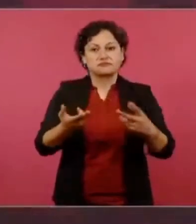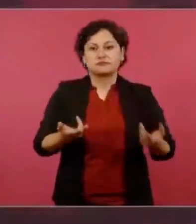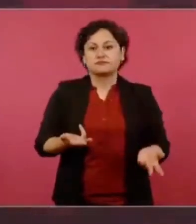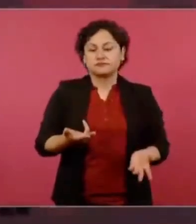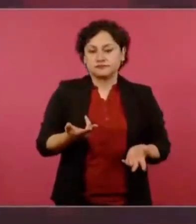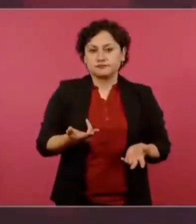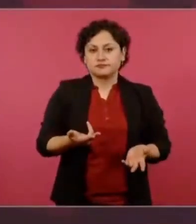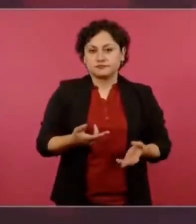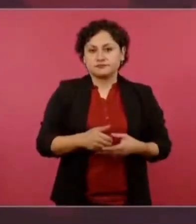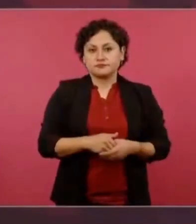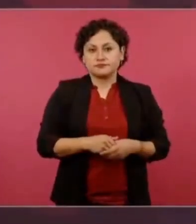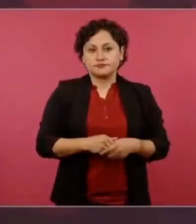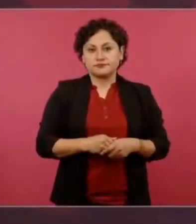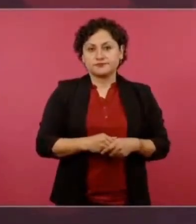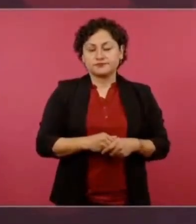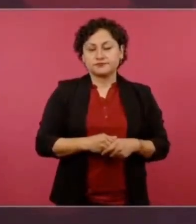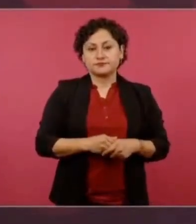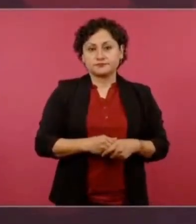que